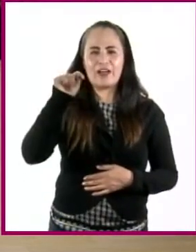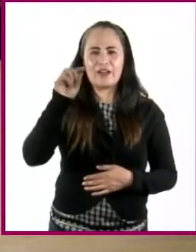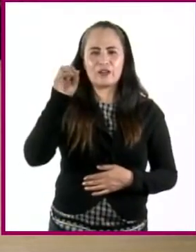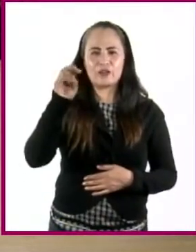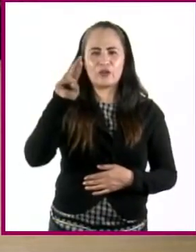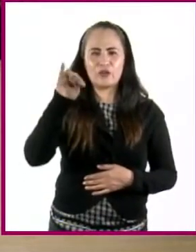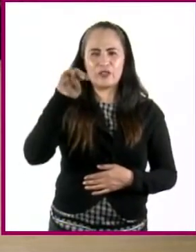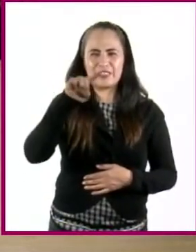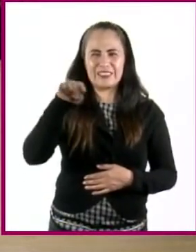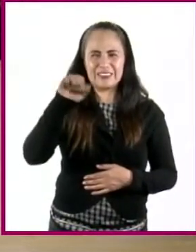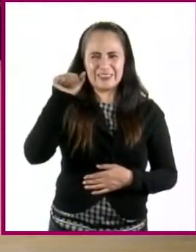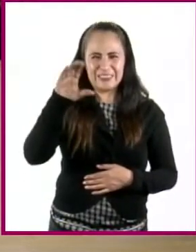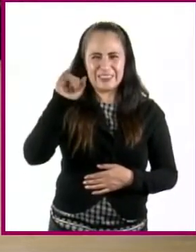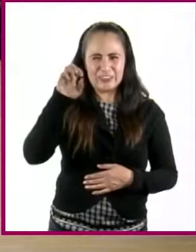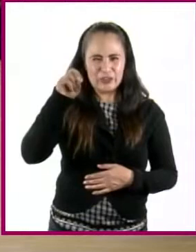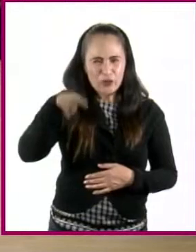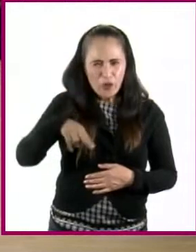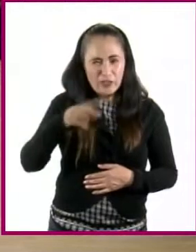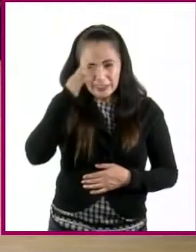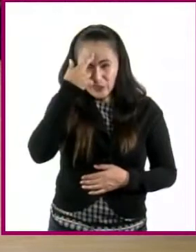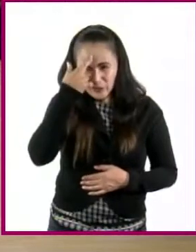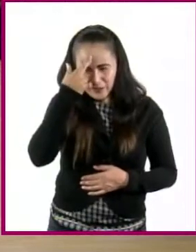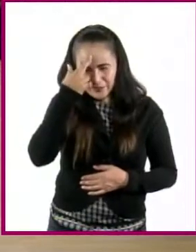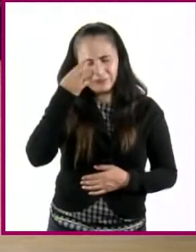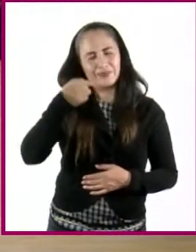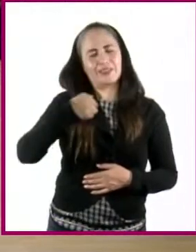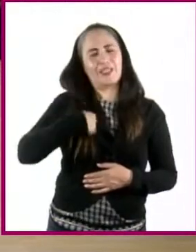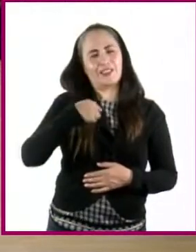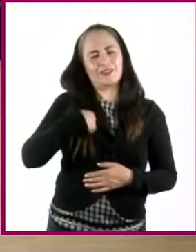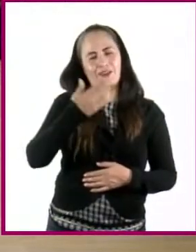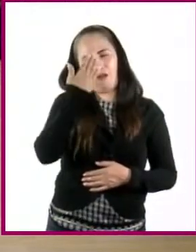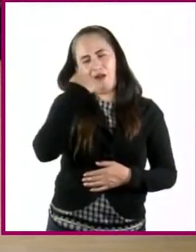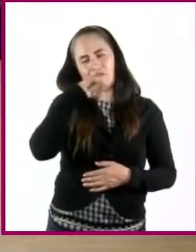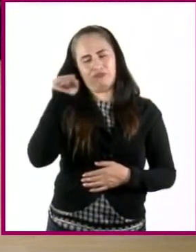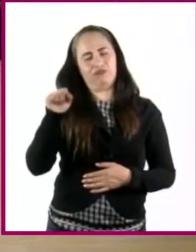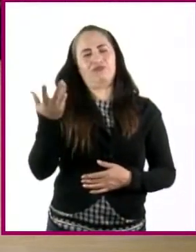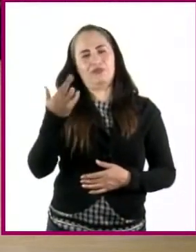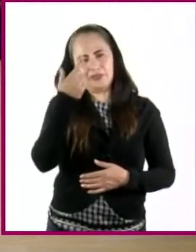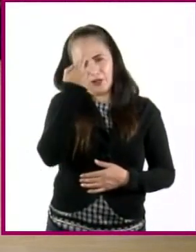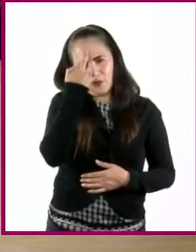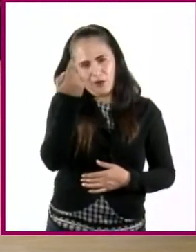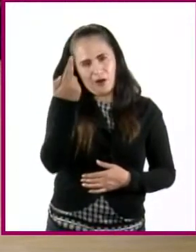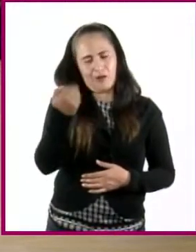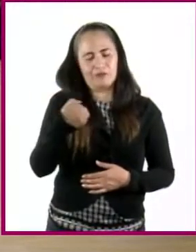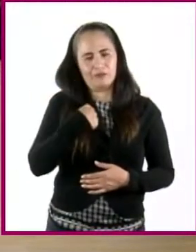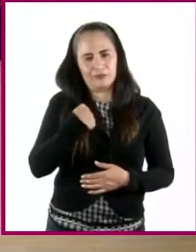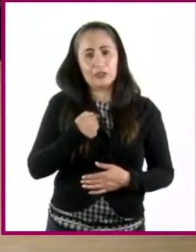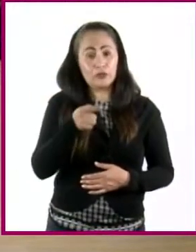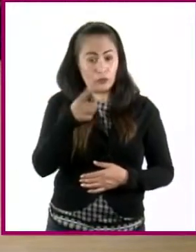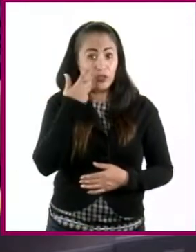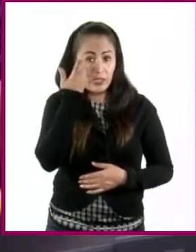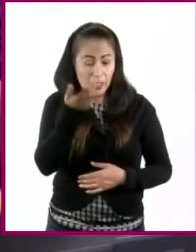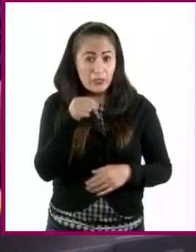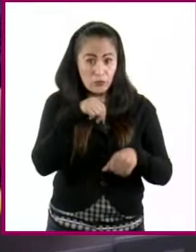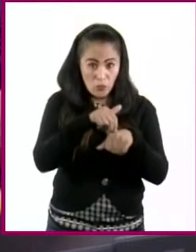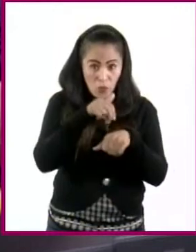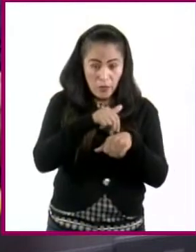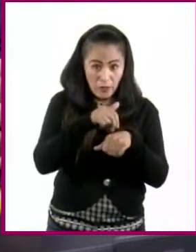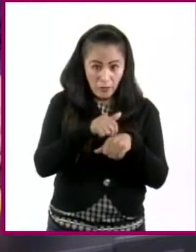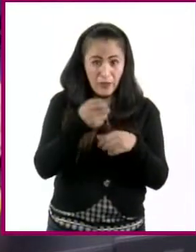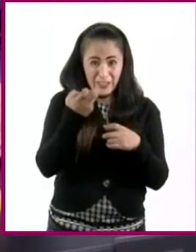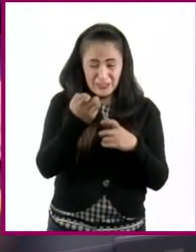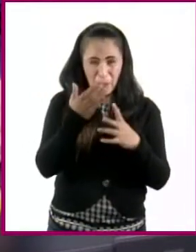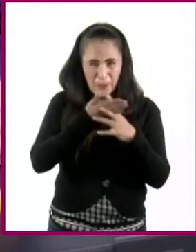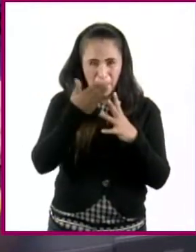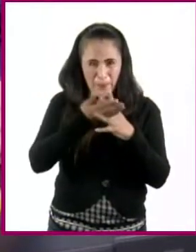de pensamiento matemático. Claro que me acuerdo de cómo factorizar. Y por lo que me estás diciendo, creo que tú quieres factorizar el número, ¿no? Así es,